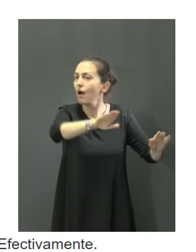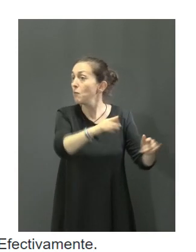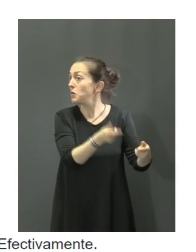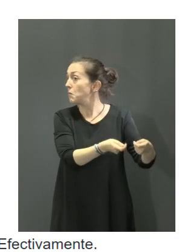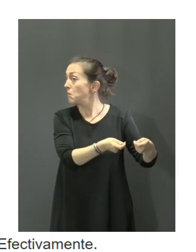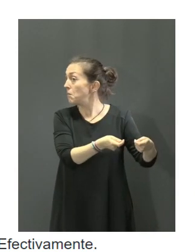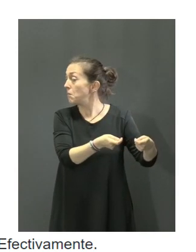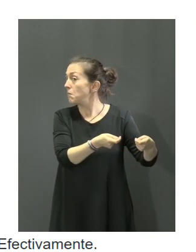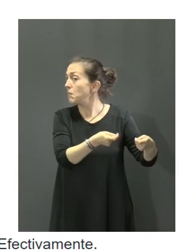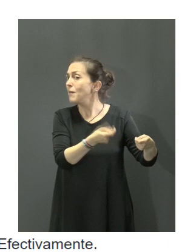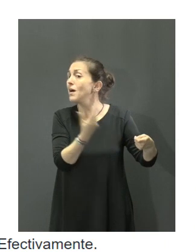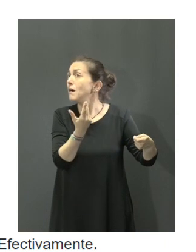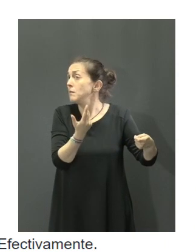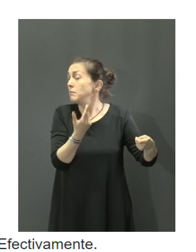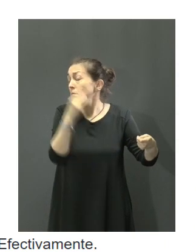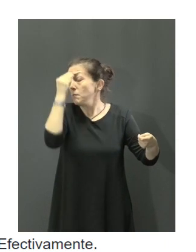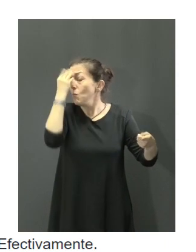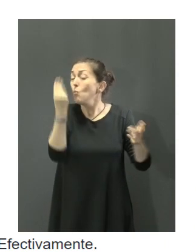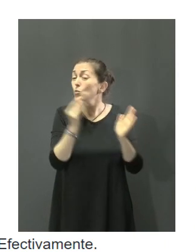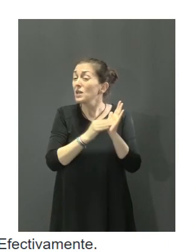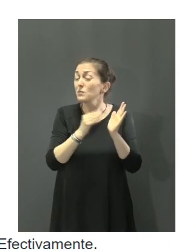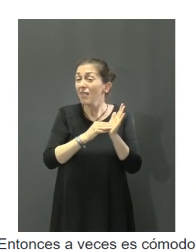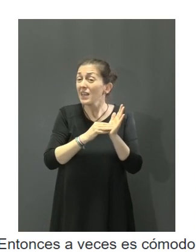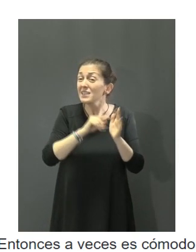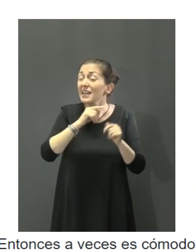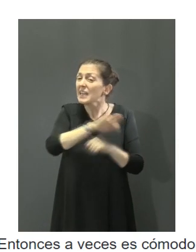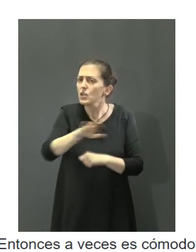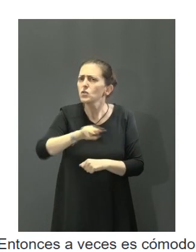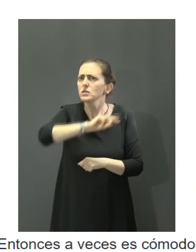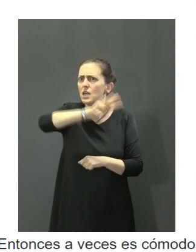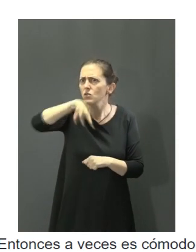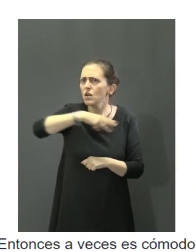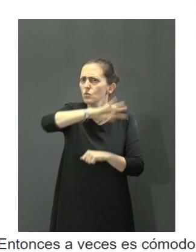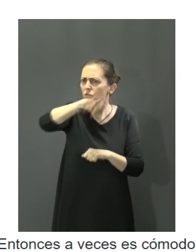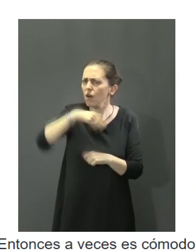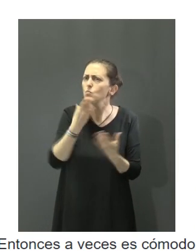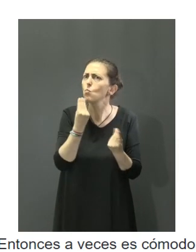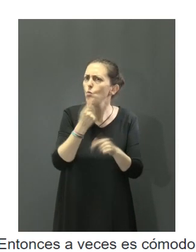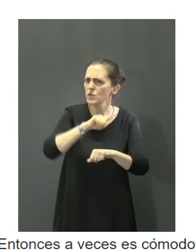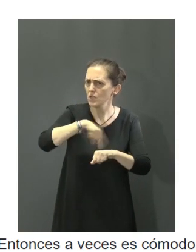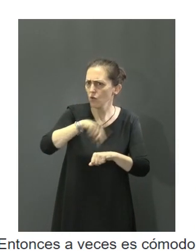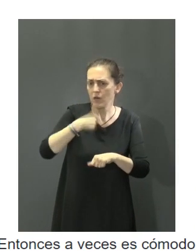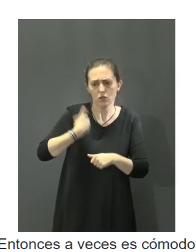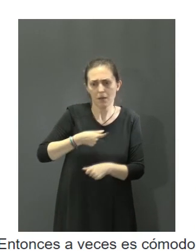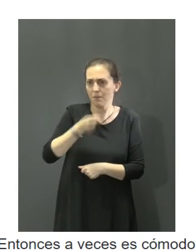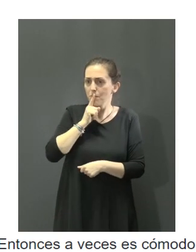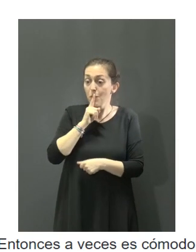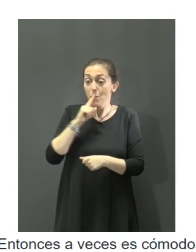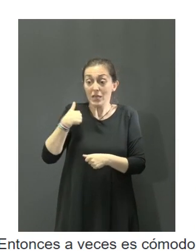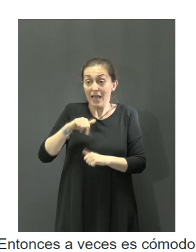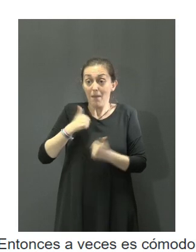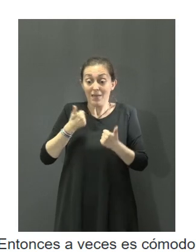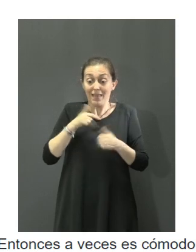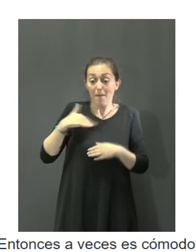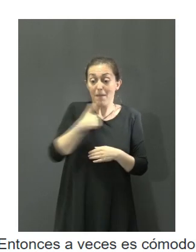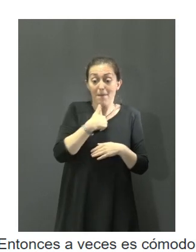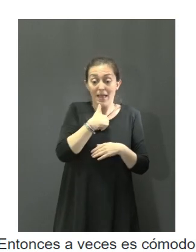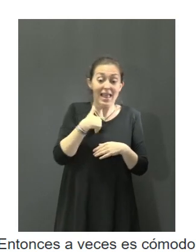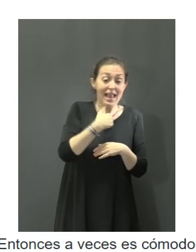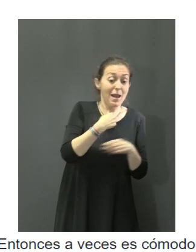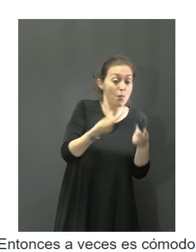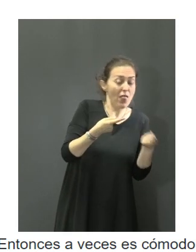Nos puede parecer mucho, pero hay muchos niños que están jugando mucho tiempo a videojuegos. Y aquí yo ya me callo, que si no me salgo de mi papel